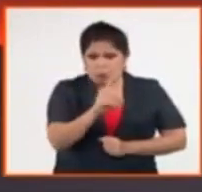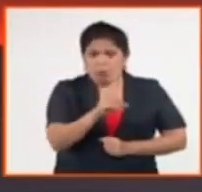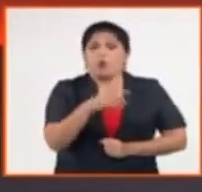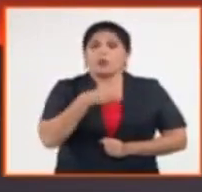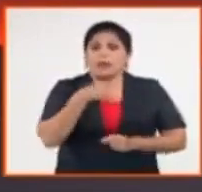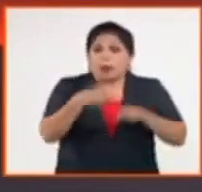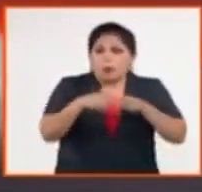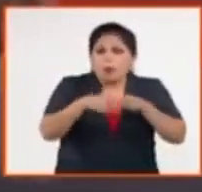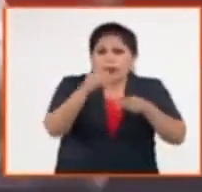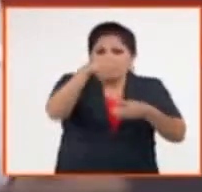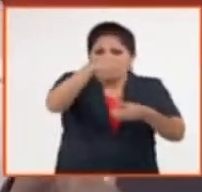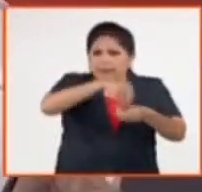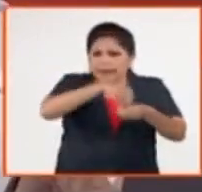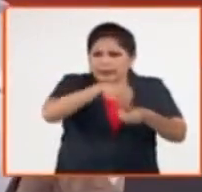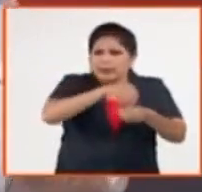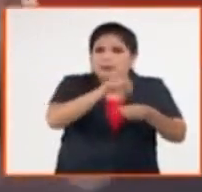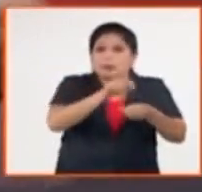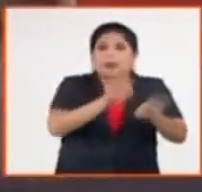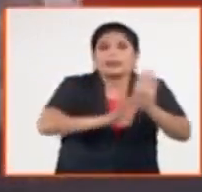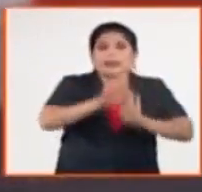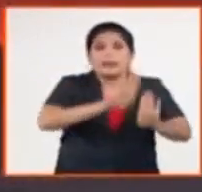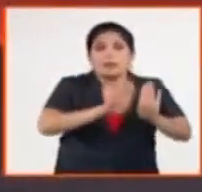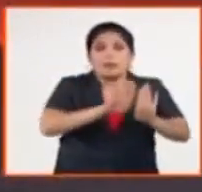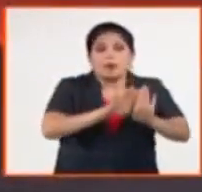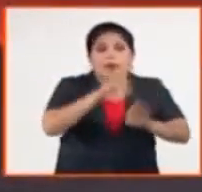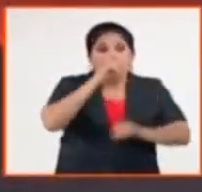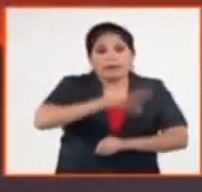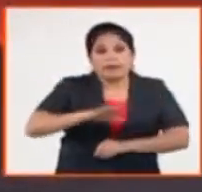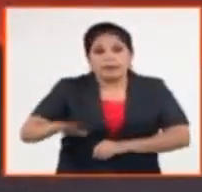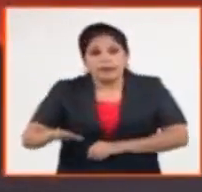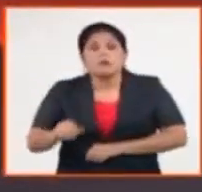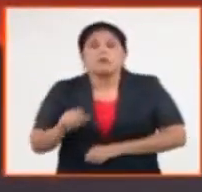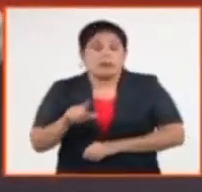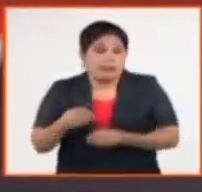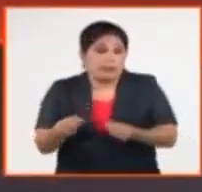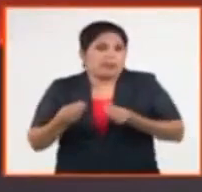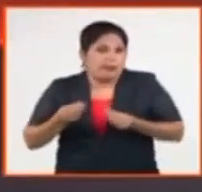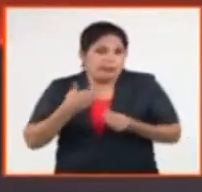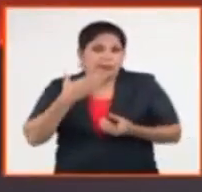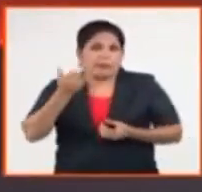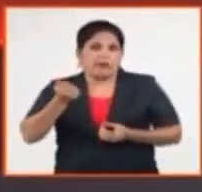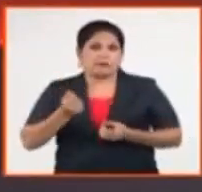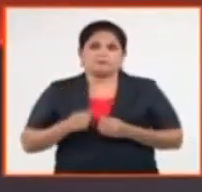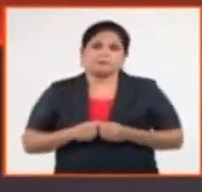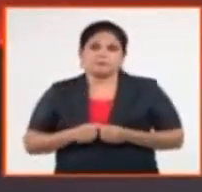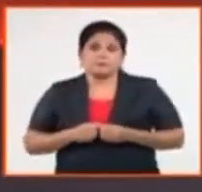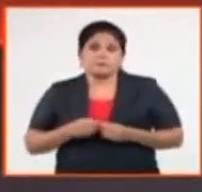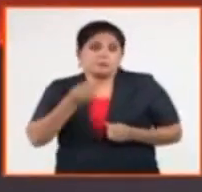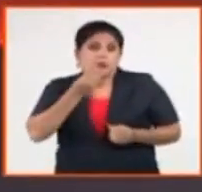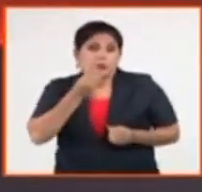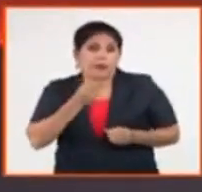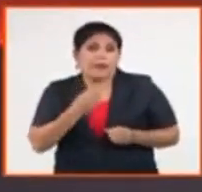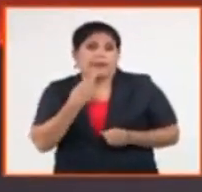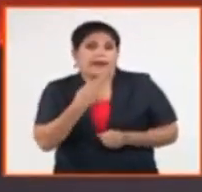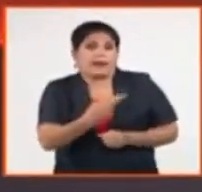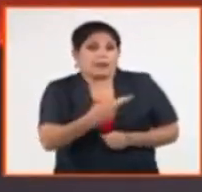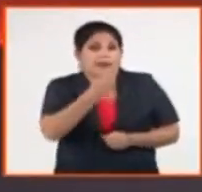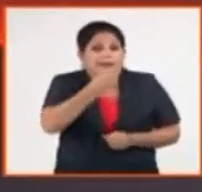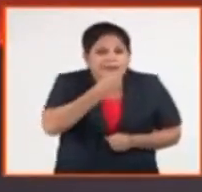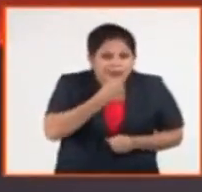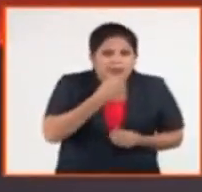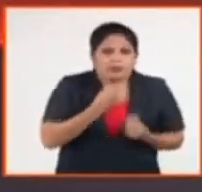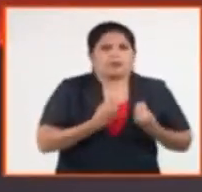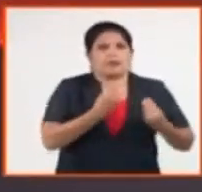componentes inmunopotenciadores que estimulan la inmunidad innata y por tanto pudieran tener una inducción de respuesta en el adulto mayor